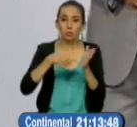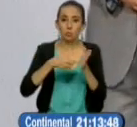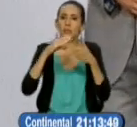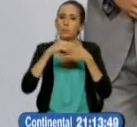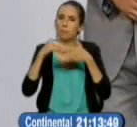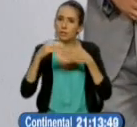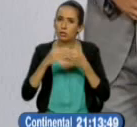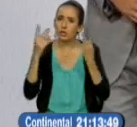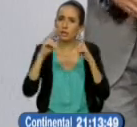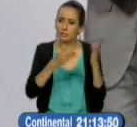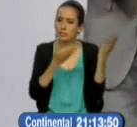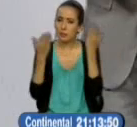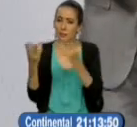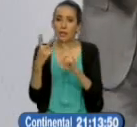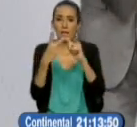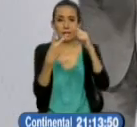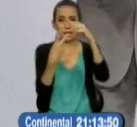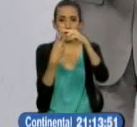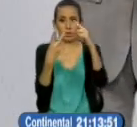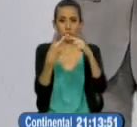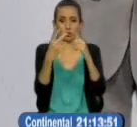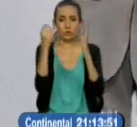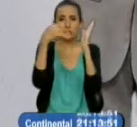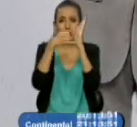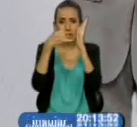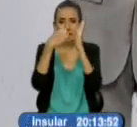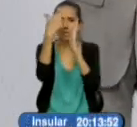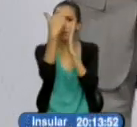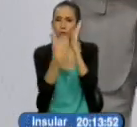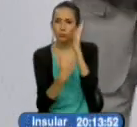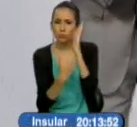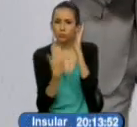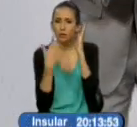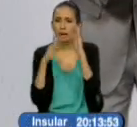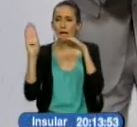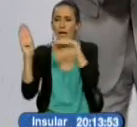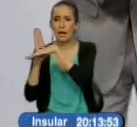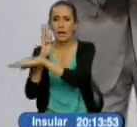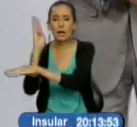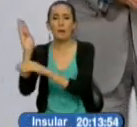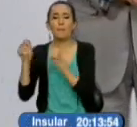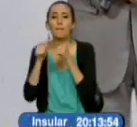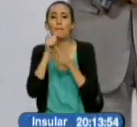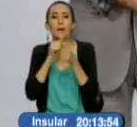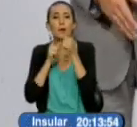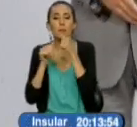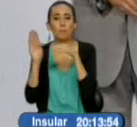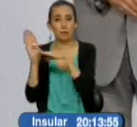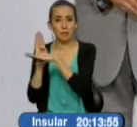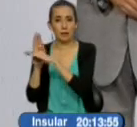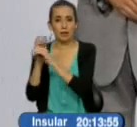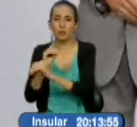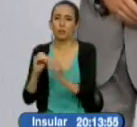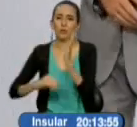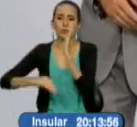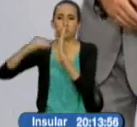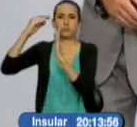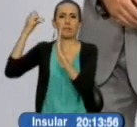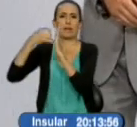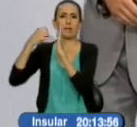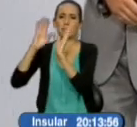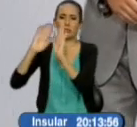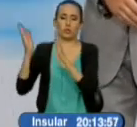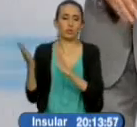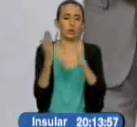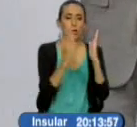dólares. En los dos casos, las tasas de interés serán inferiores a las que maneja actualmente el Sistema Financiero Nacional. De hecho, serán